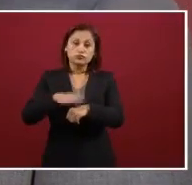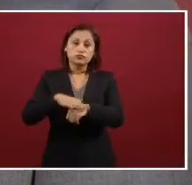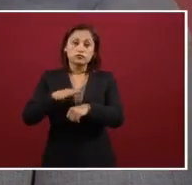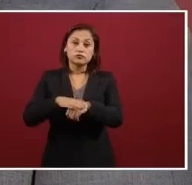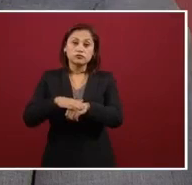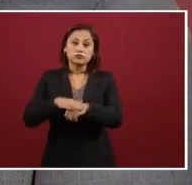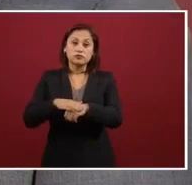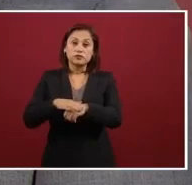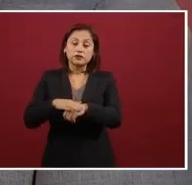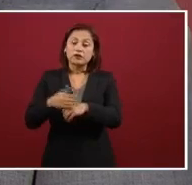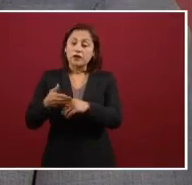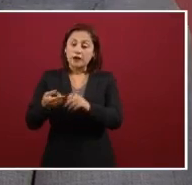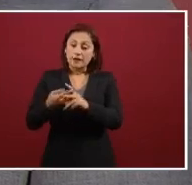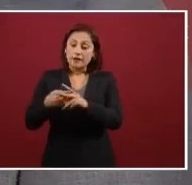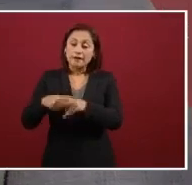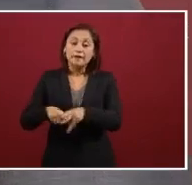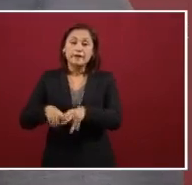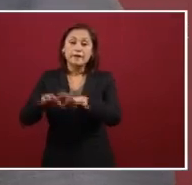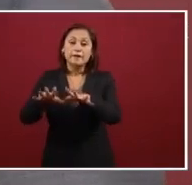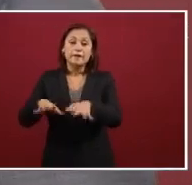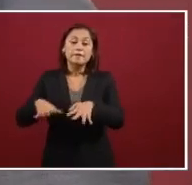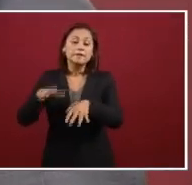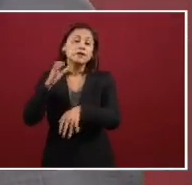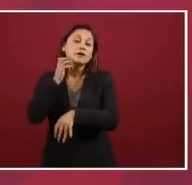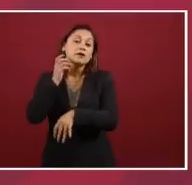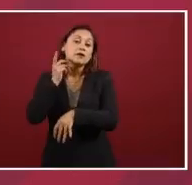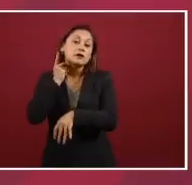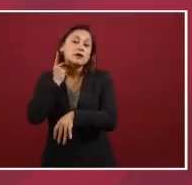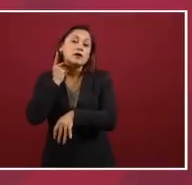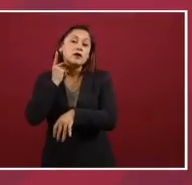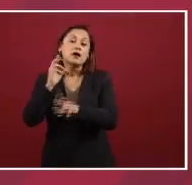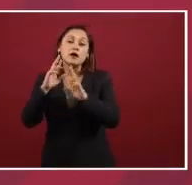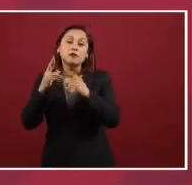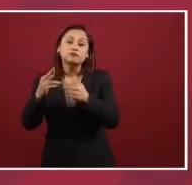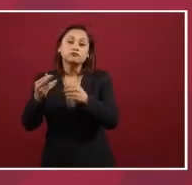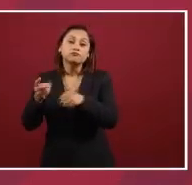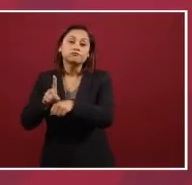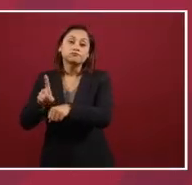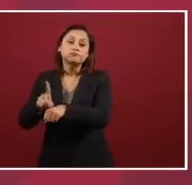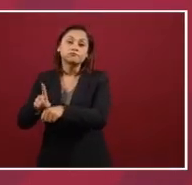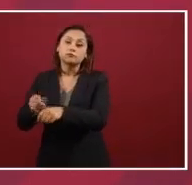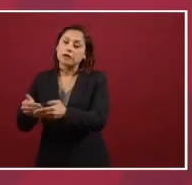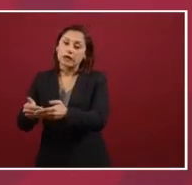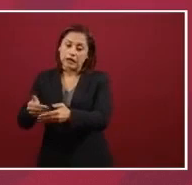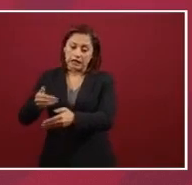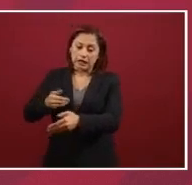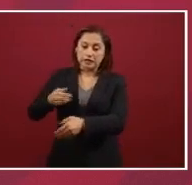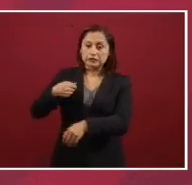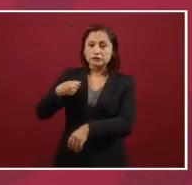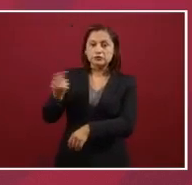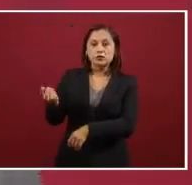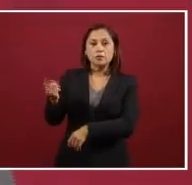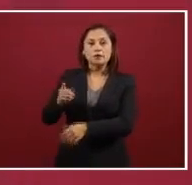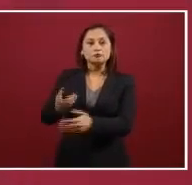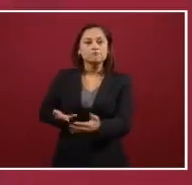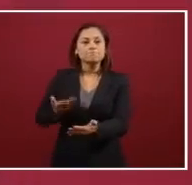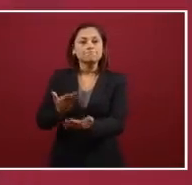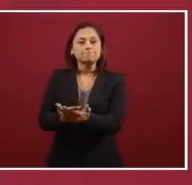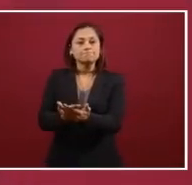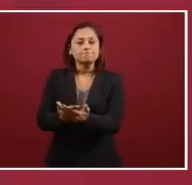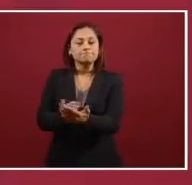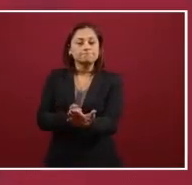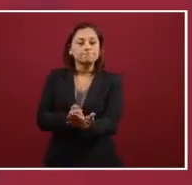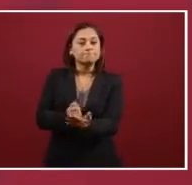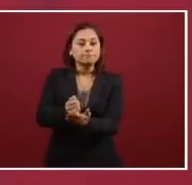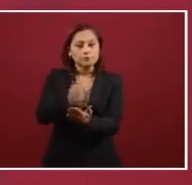legislativo, el periodo ordinario, voy a enviar una iniciativa para reformar el